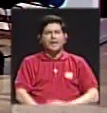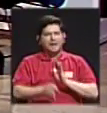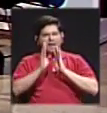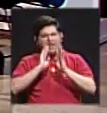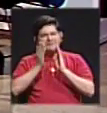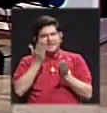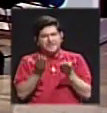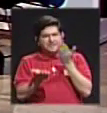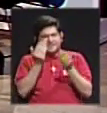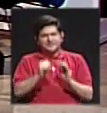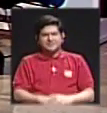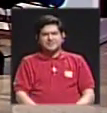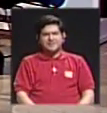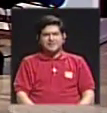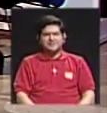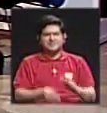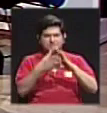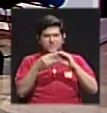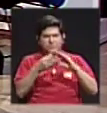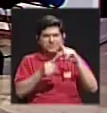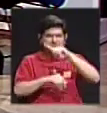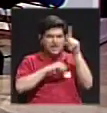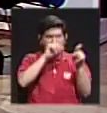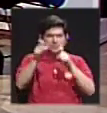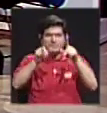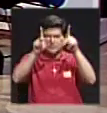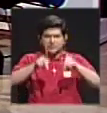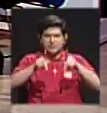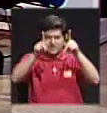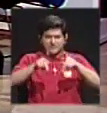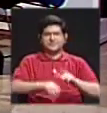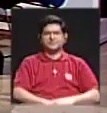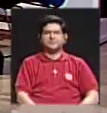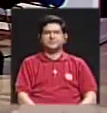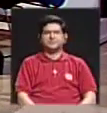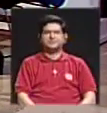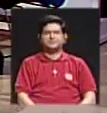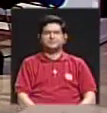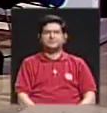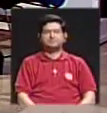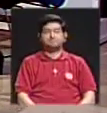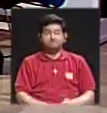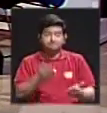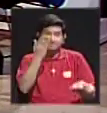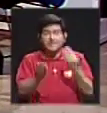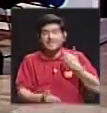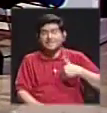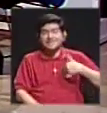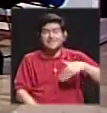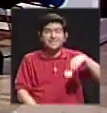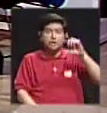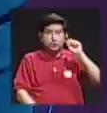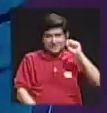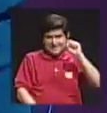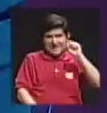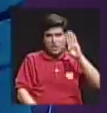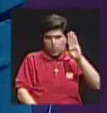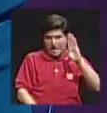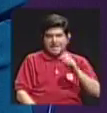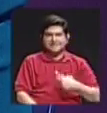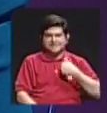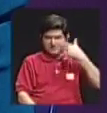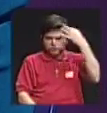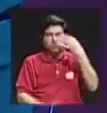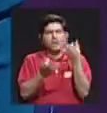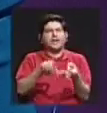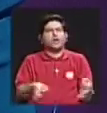Refirámonos a los comentarios y preguntas de nuestro público. Bueno, tal vez a don Sergio, yo creo